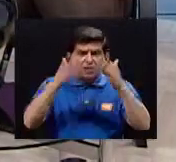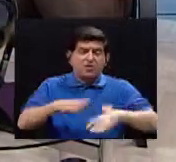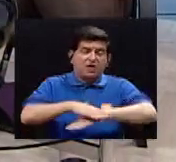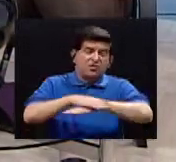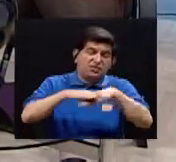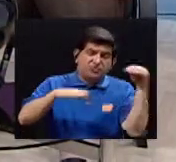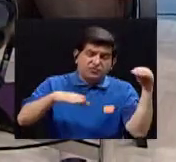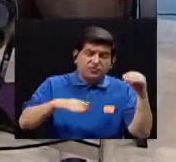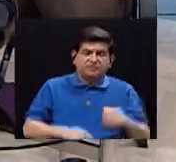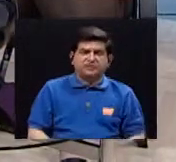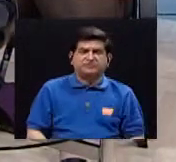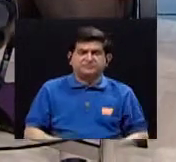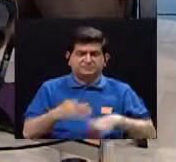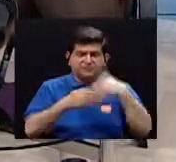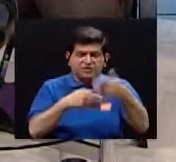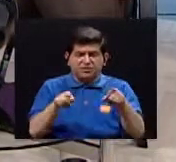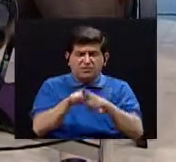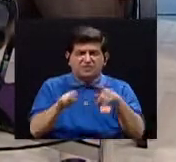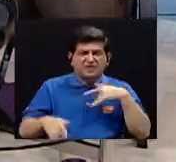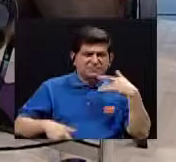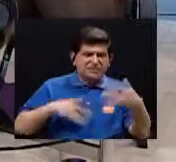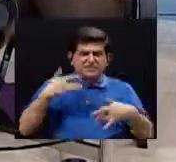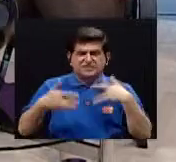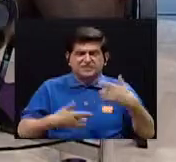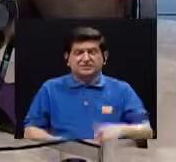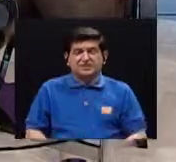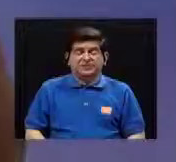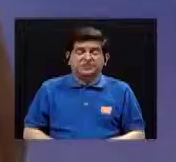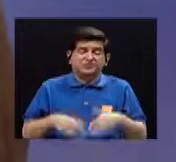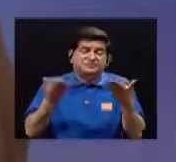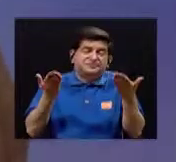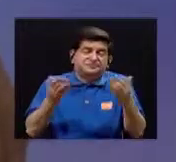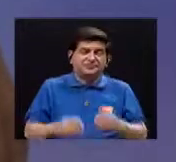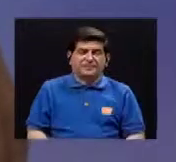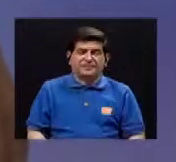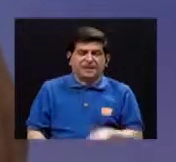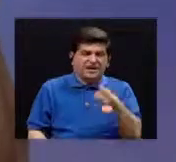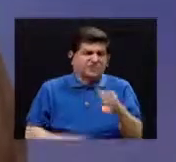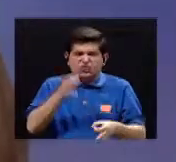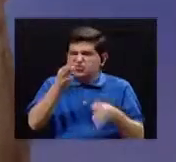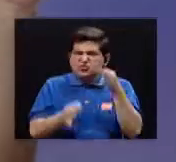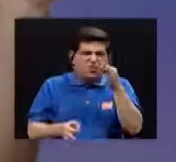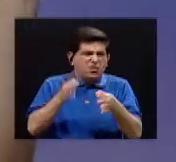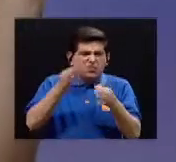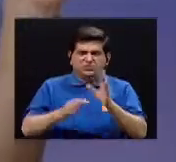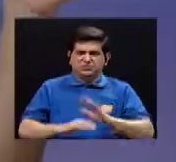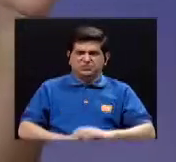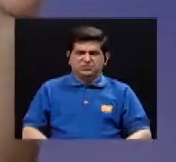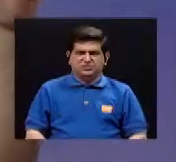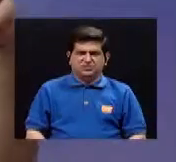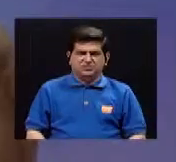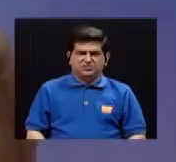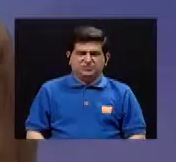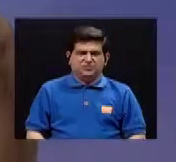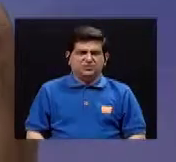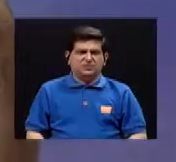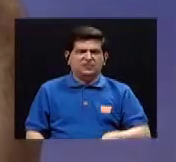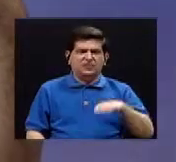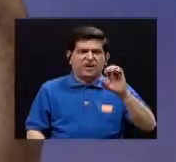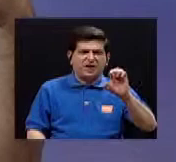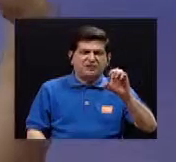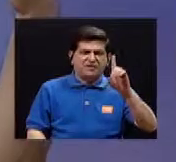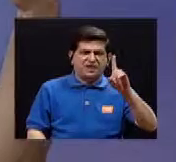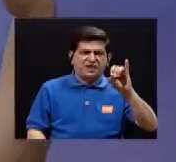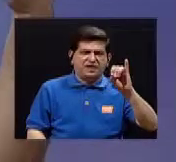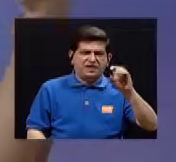quedaron algunos jugadores fuera entonces ya luego también estaba ese sentimiento de vino esto no hay injusticia de paso se quedó